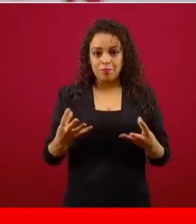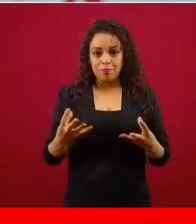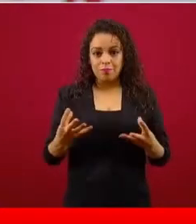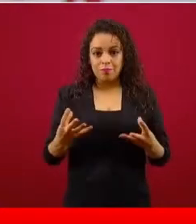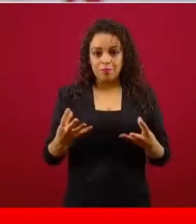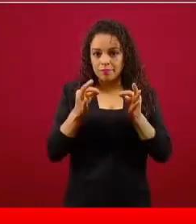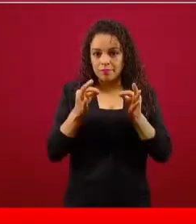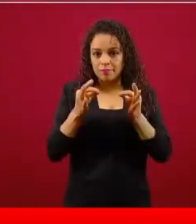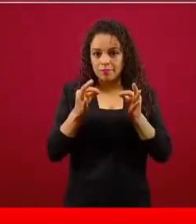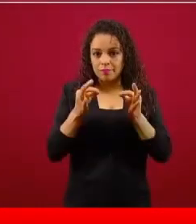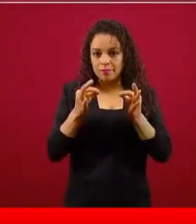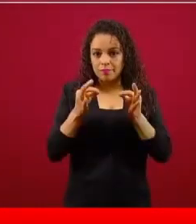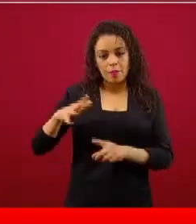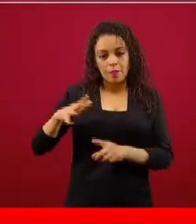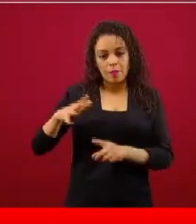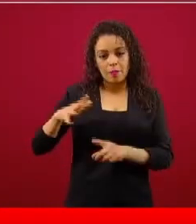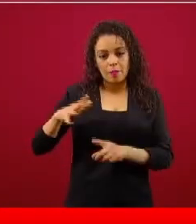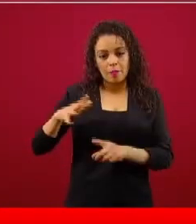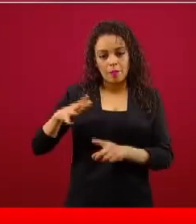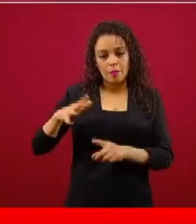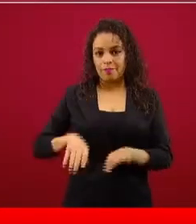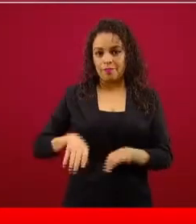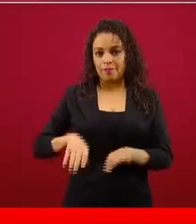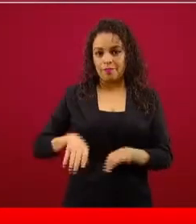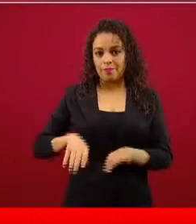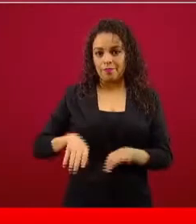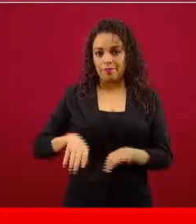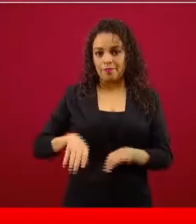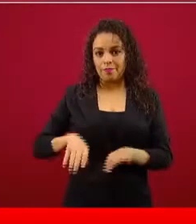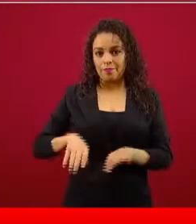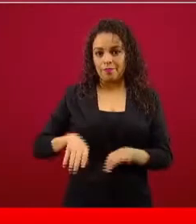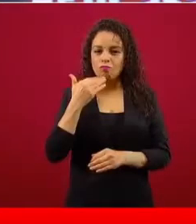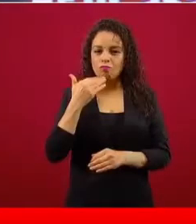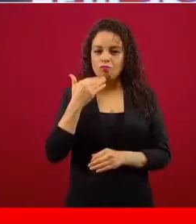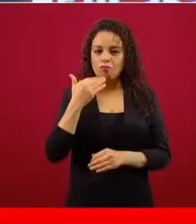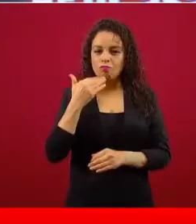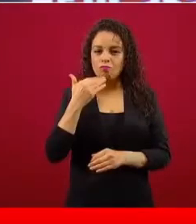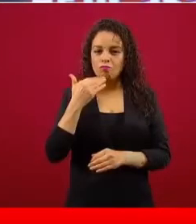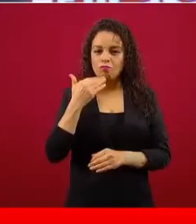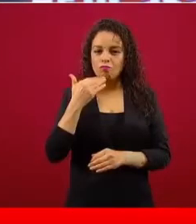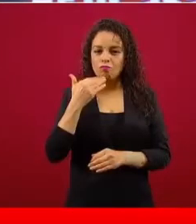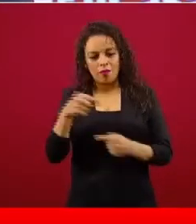servidores públicos y afrontan